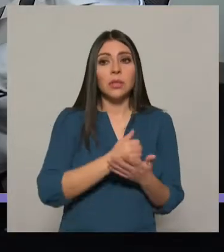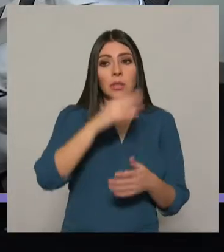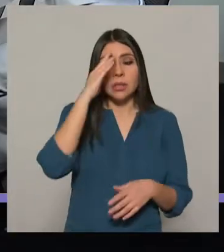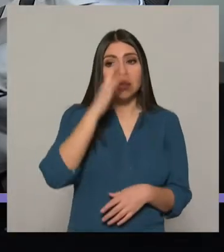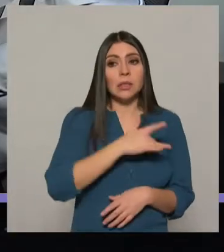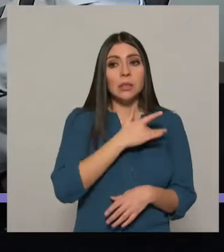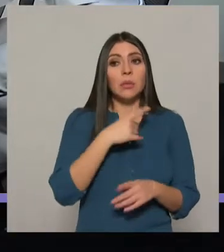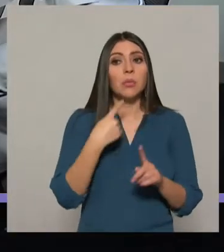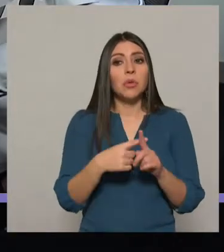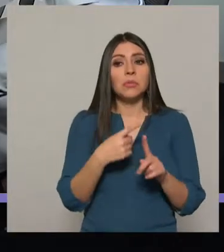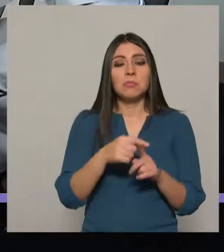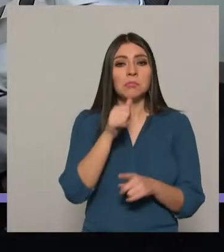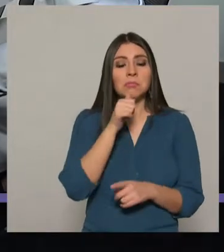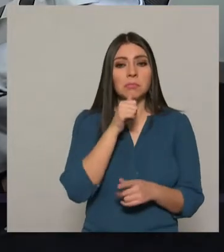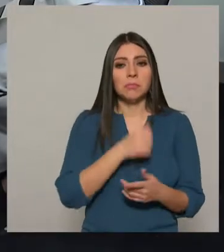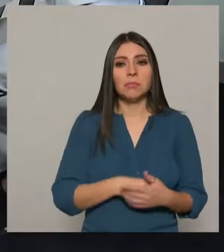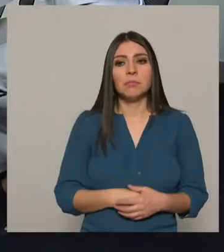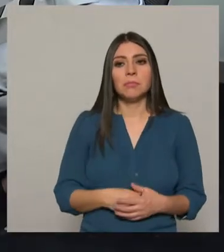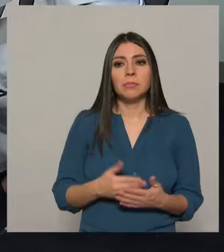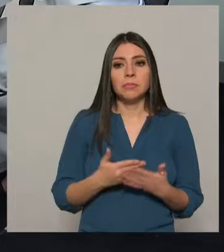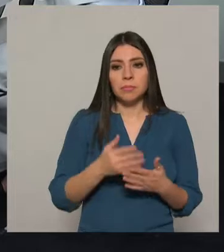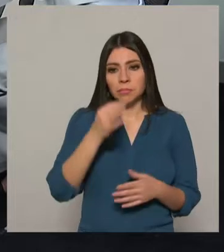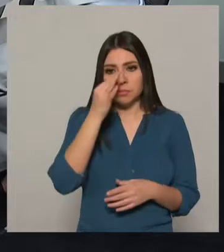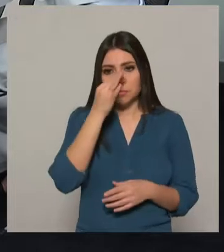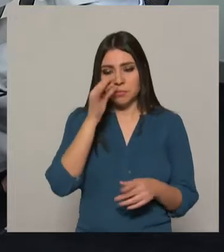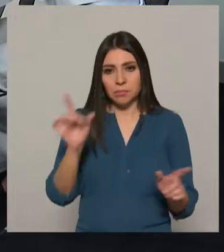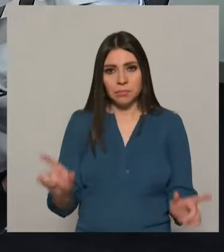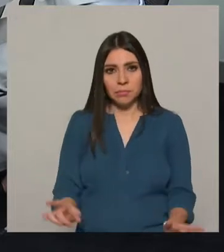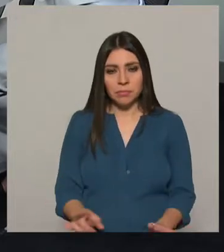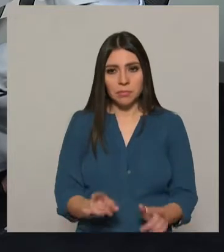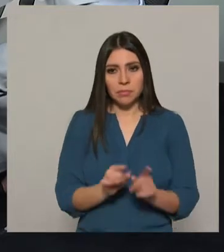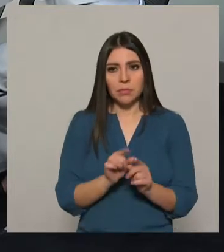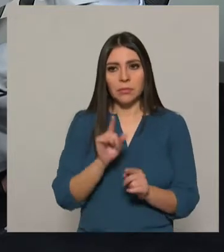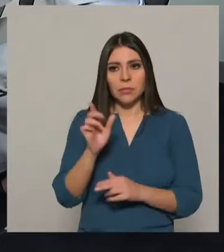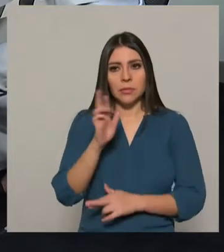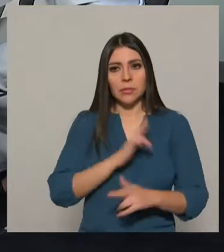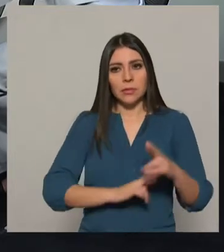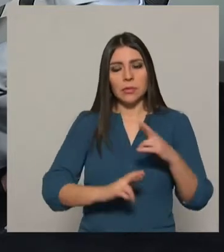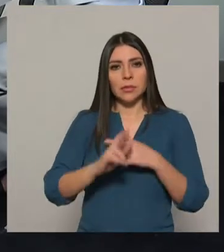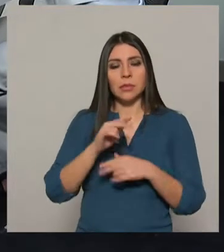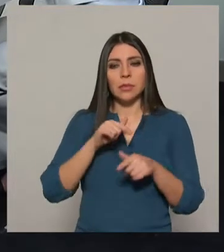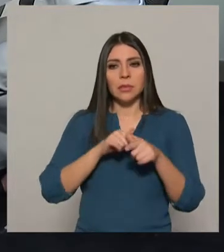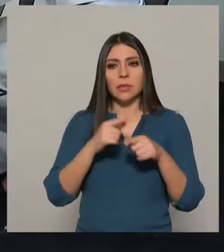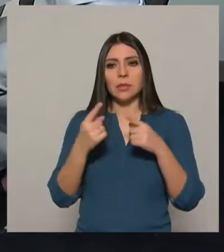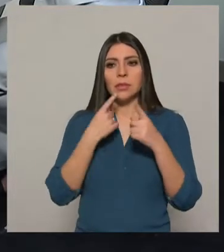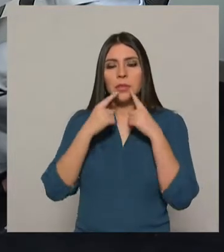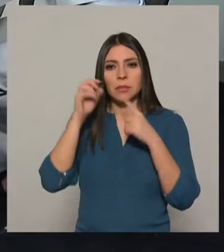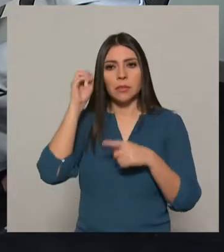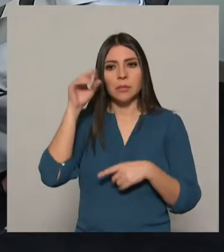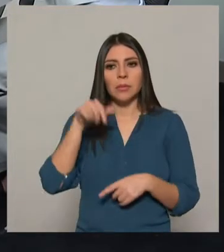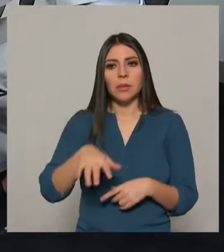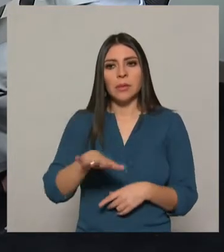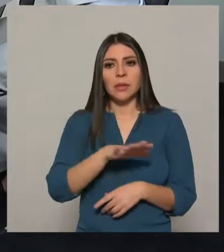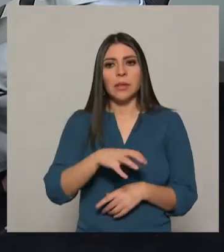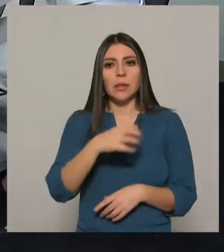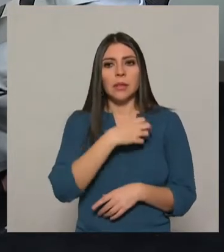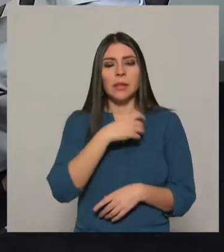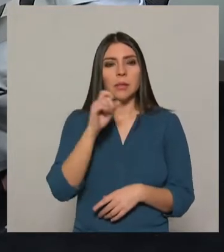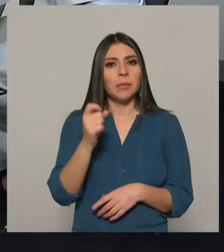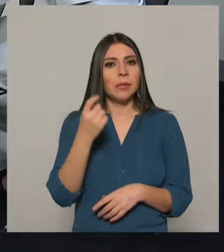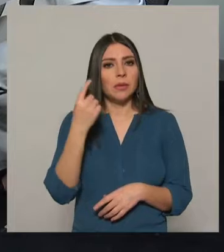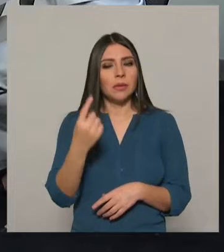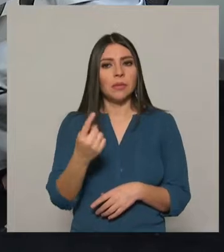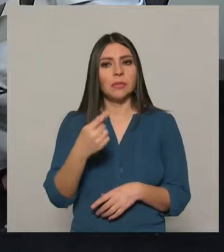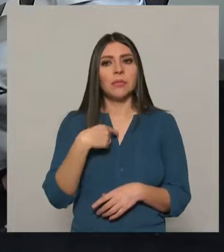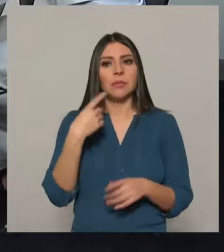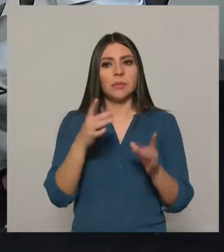percibido favorables. Vamos a hacer una pausa, es momento de hacer la pausa, pero ya volvemos con el debate en vivo desde los estudios de Capital 21.